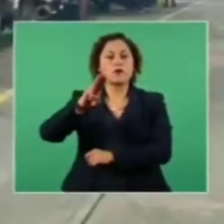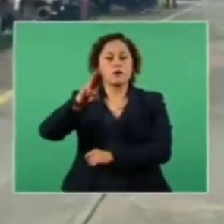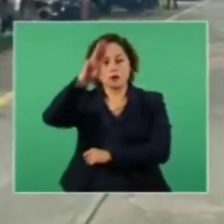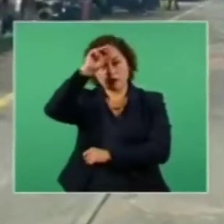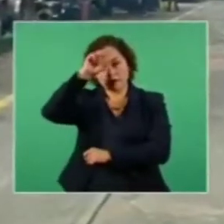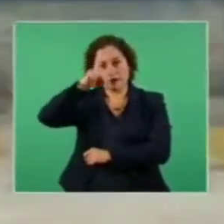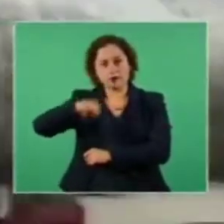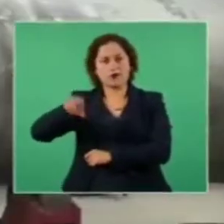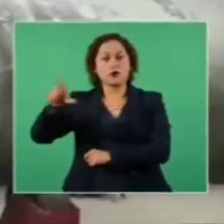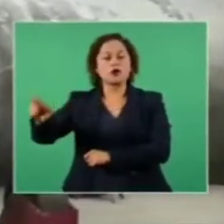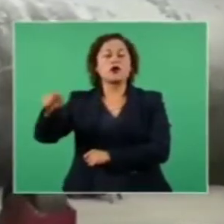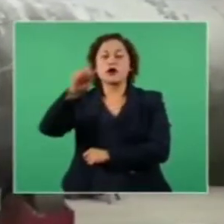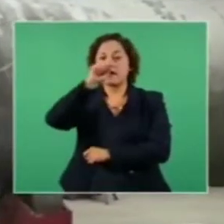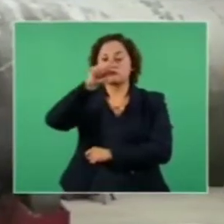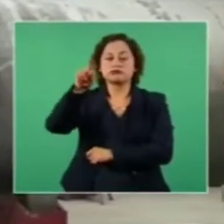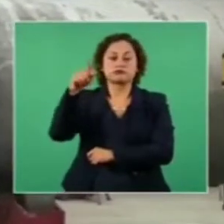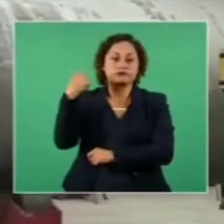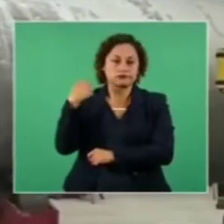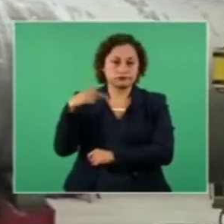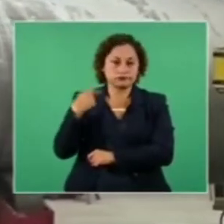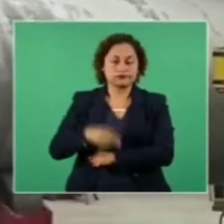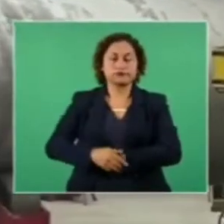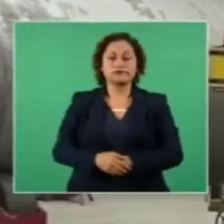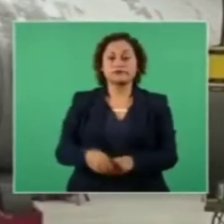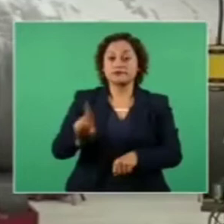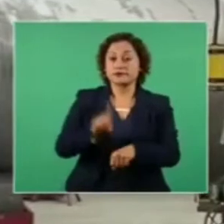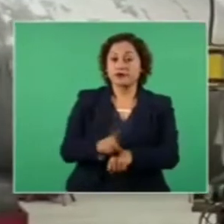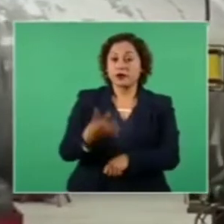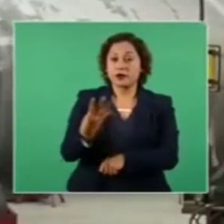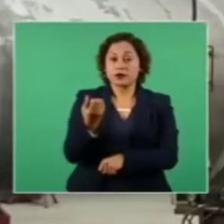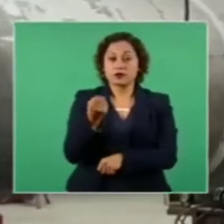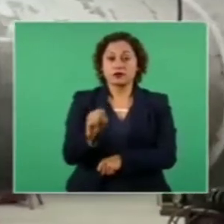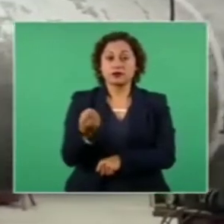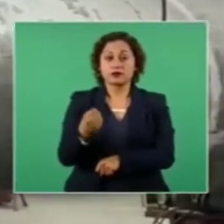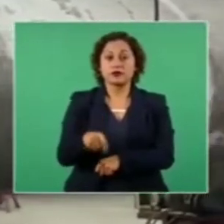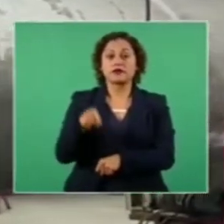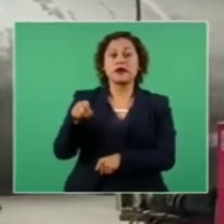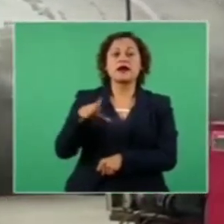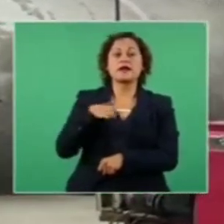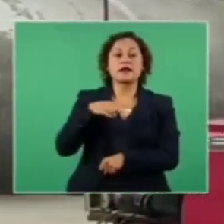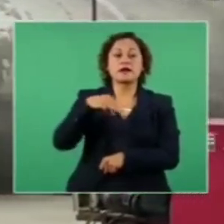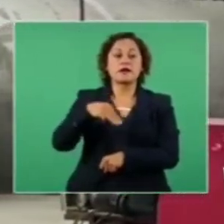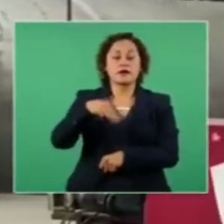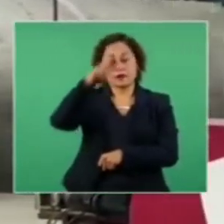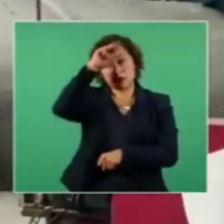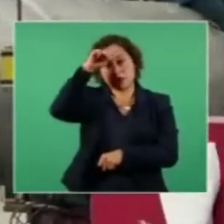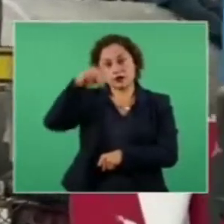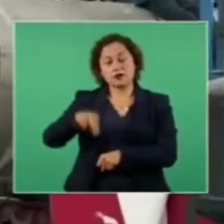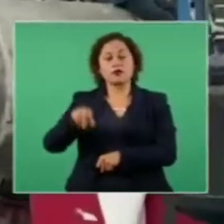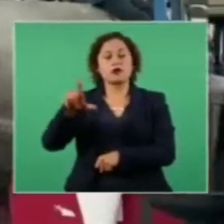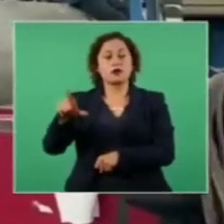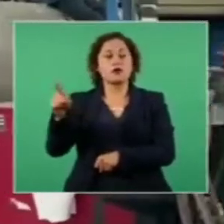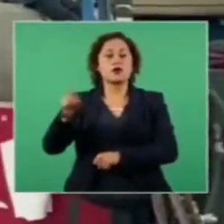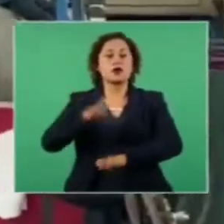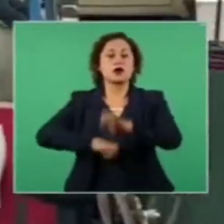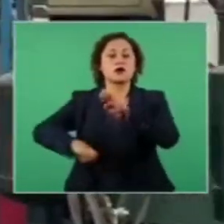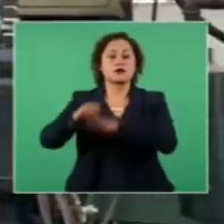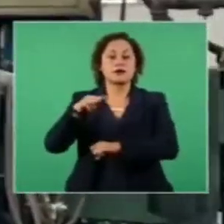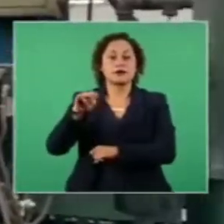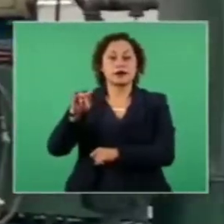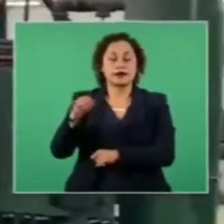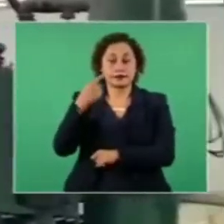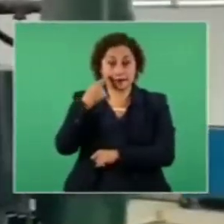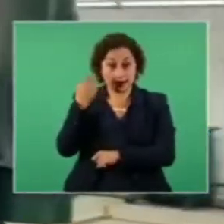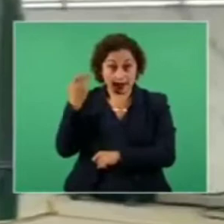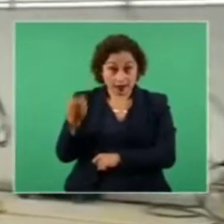Guadalajara, Jalisco. Es 4 de septiembre, estamos en Monterrey, Nuevo León, en la empresa Menter. Esta empresa nos